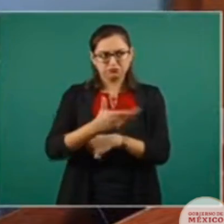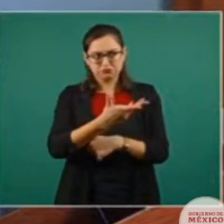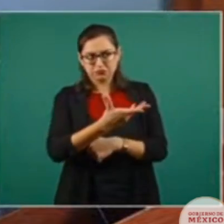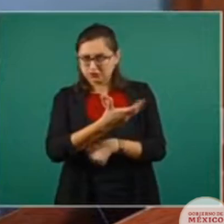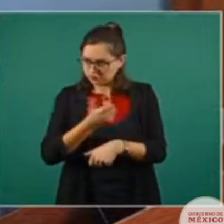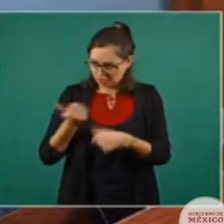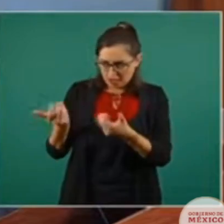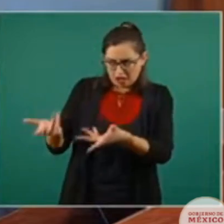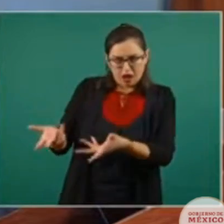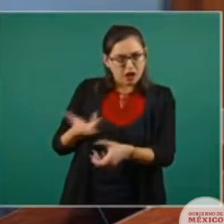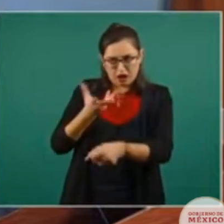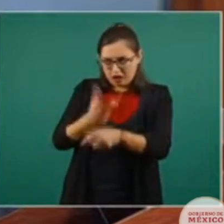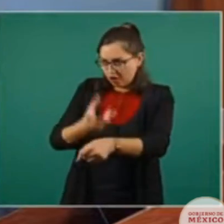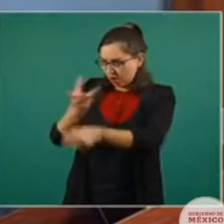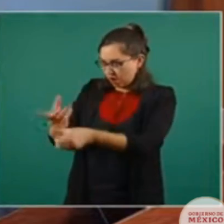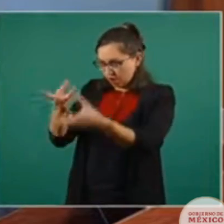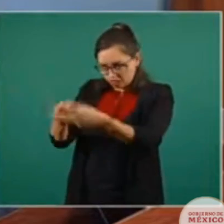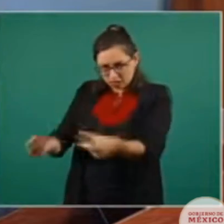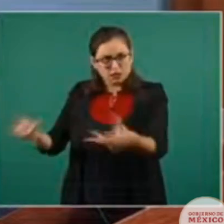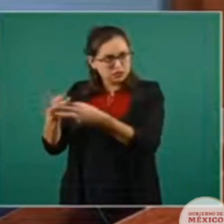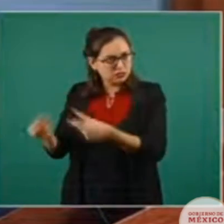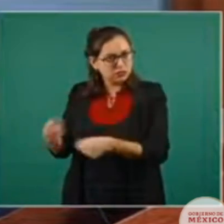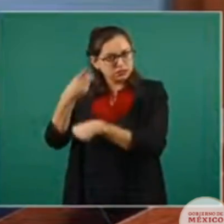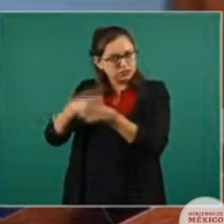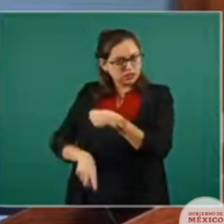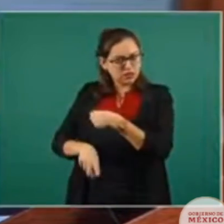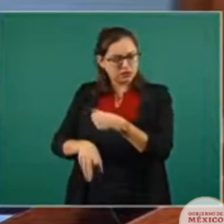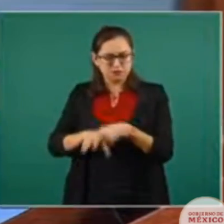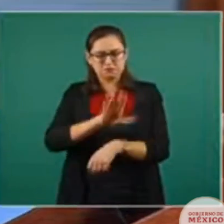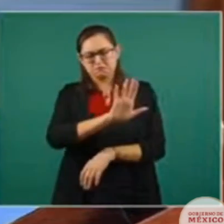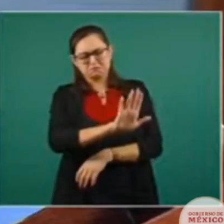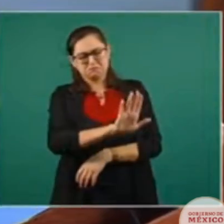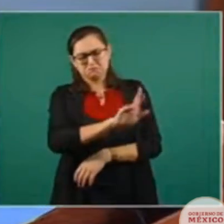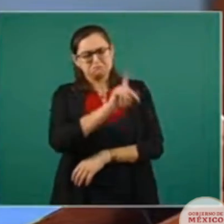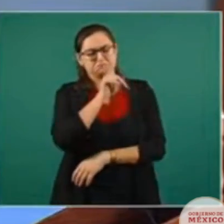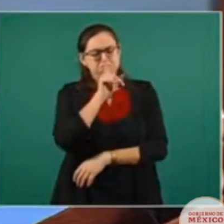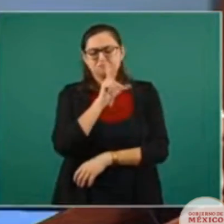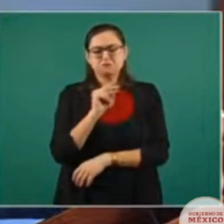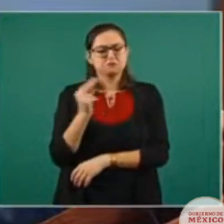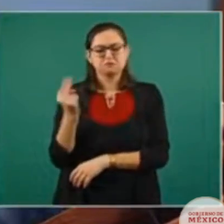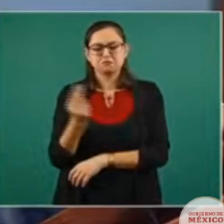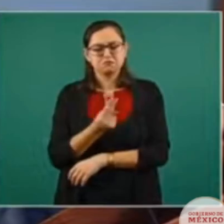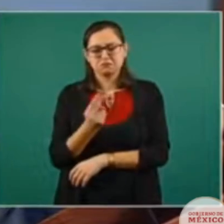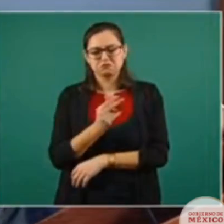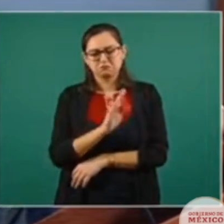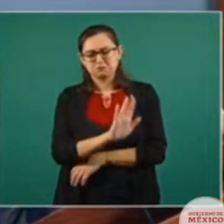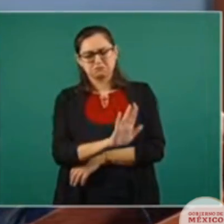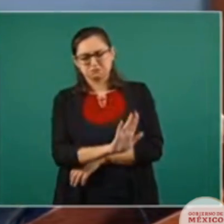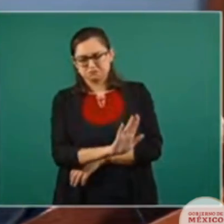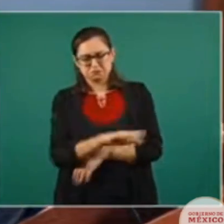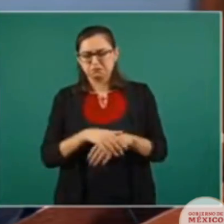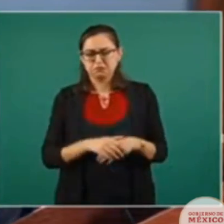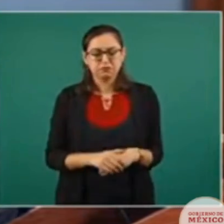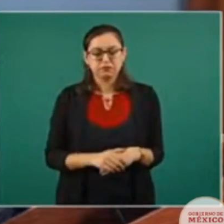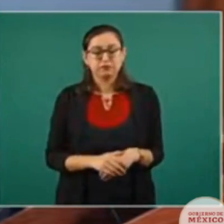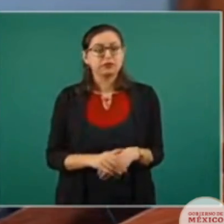pecuniario de los agravios que le fueron causados por España, ni tiene